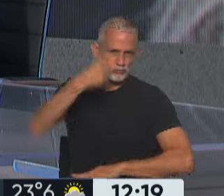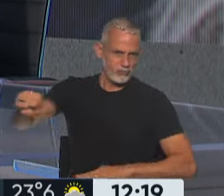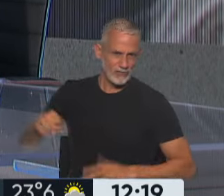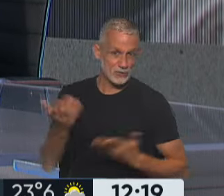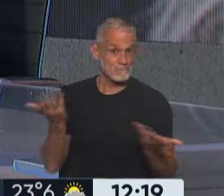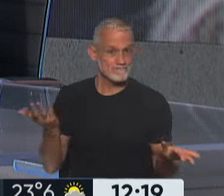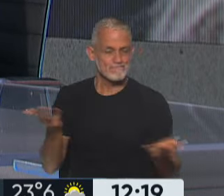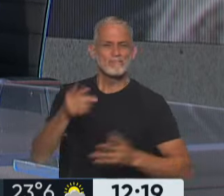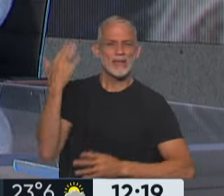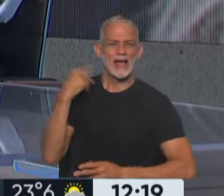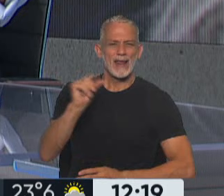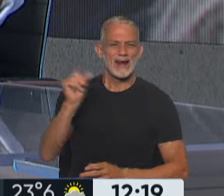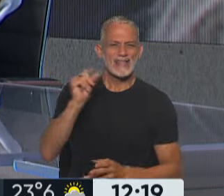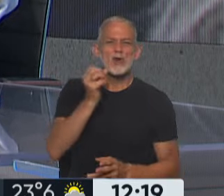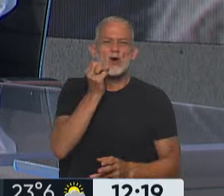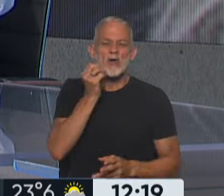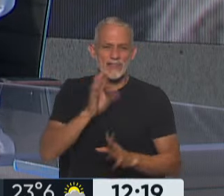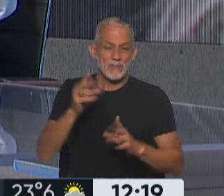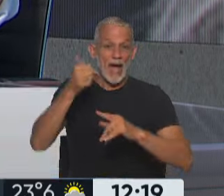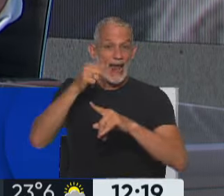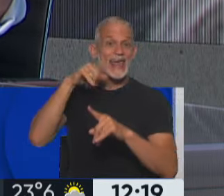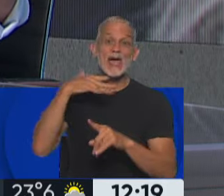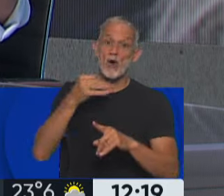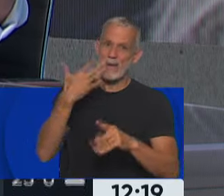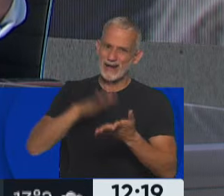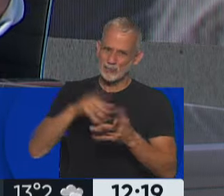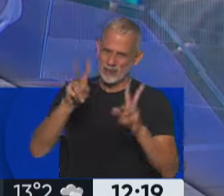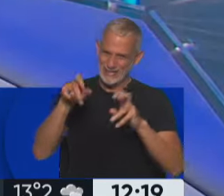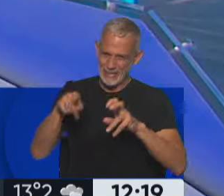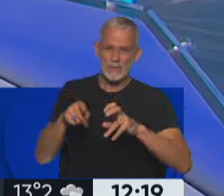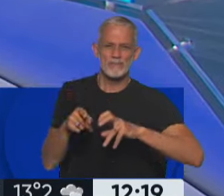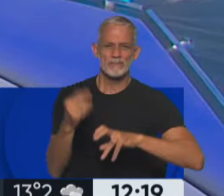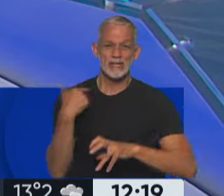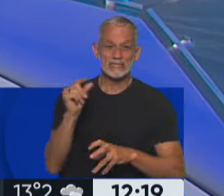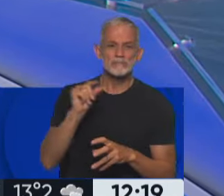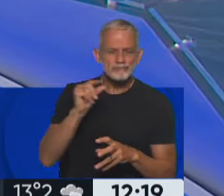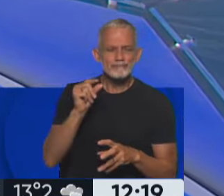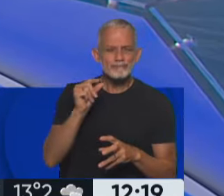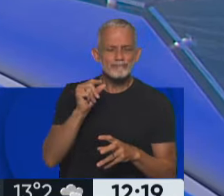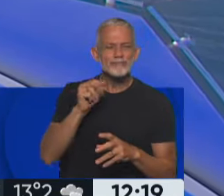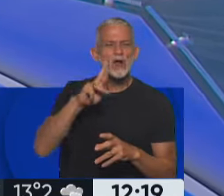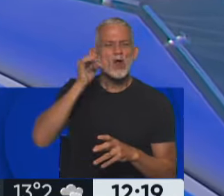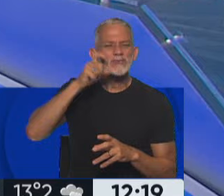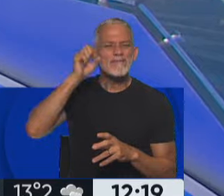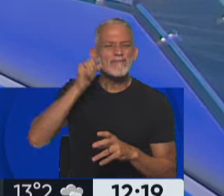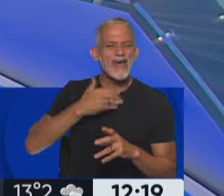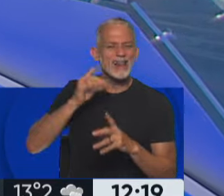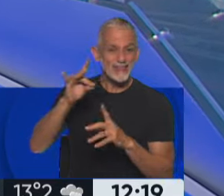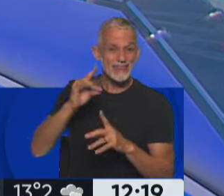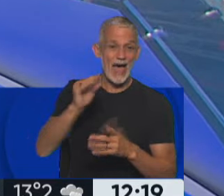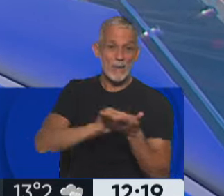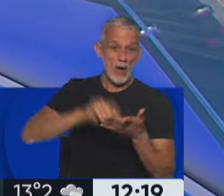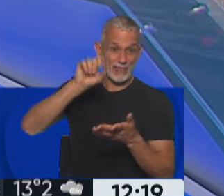no fue bueno hace un ratito hizo declaraciones estamos con Alejo para hablar de este tema porque bueno hace un ratito hizo declaraciones Ana rosenfeld que es la abogada